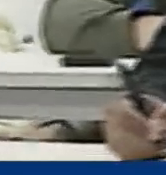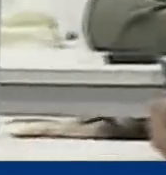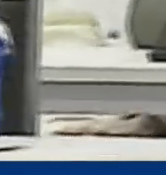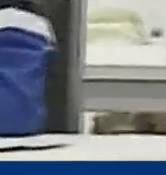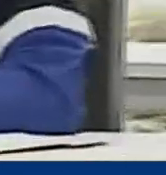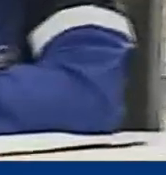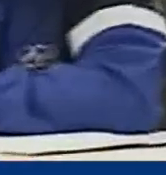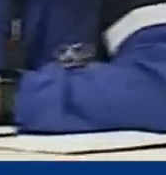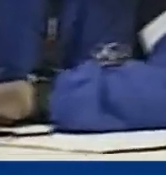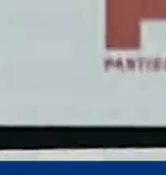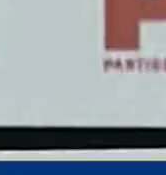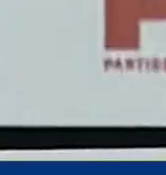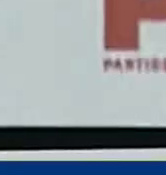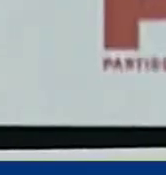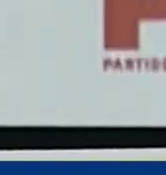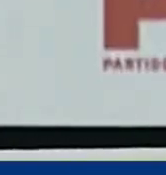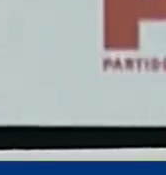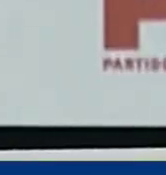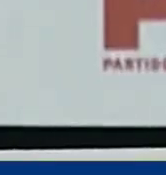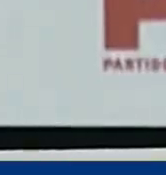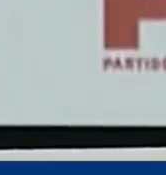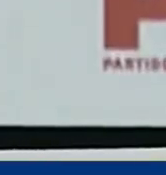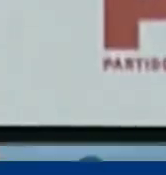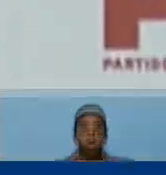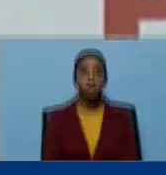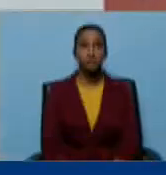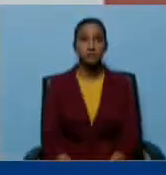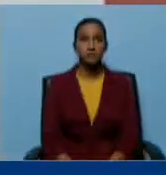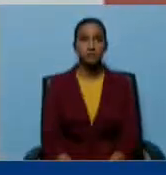Y el sábado entonces hubo una segunda medición de fuerza,